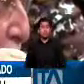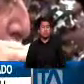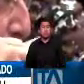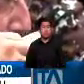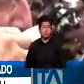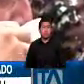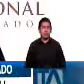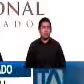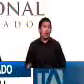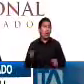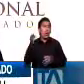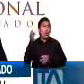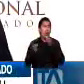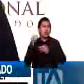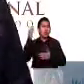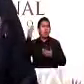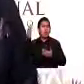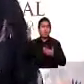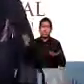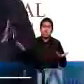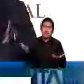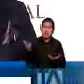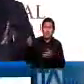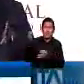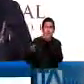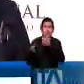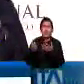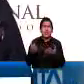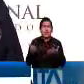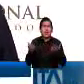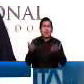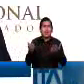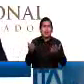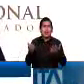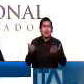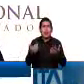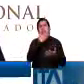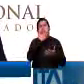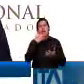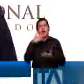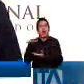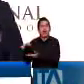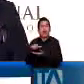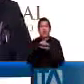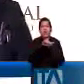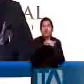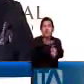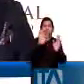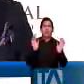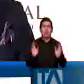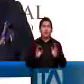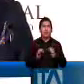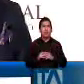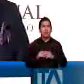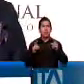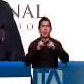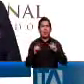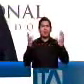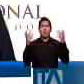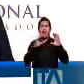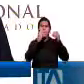El juicio político al excontralor Celi, que hoy debería activarse con una decisión del Pleno, a pesar de que no existió